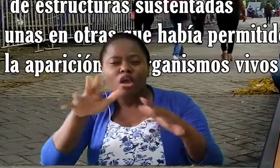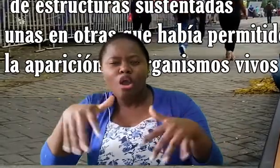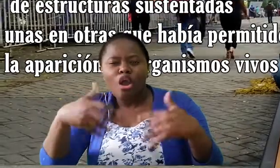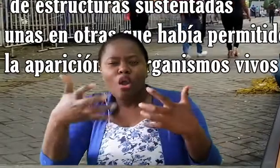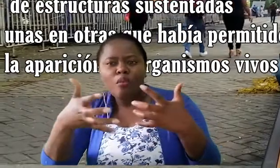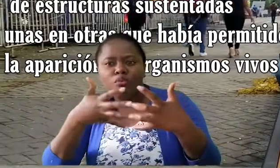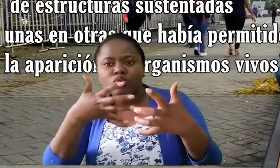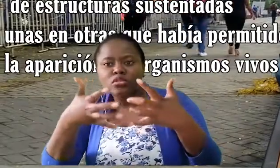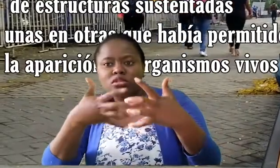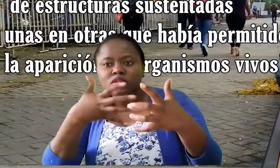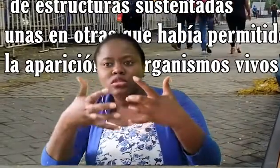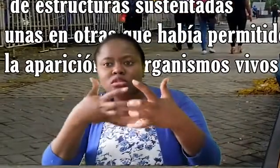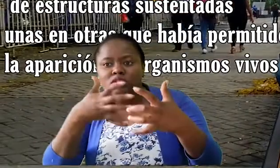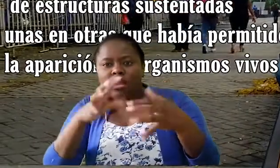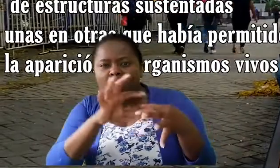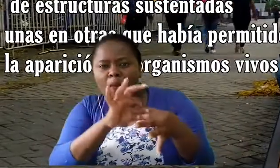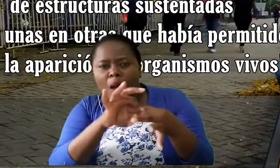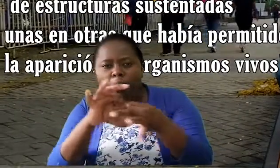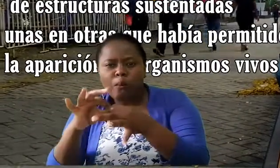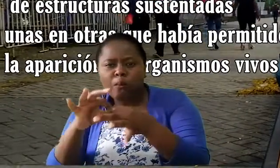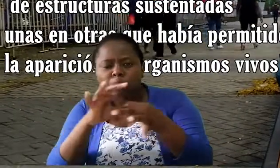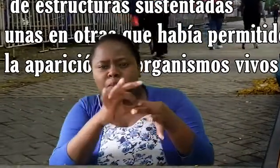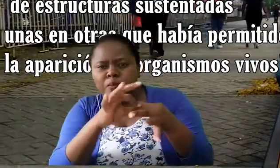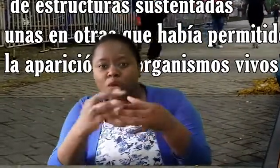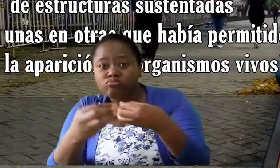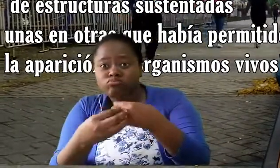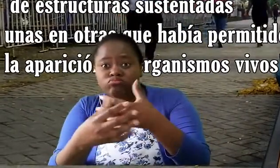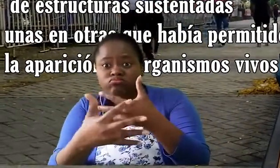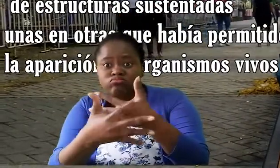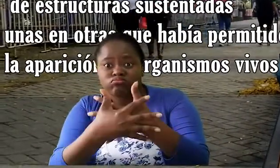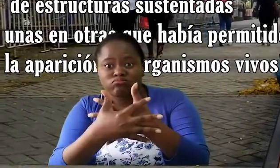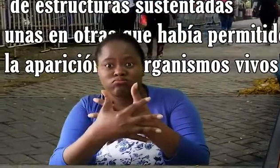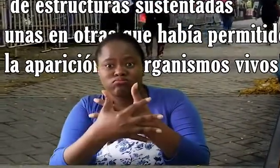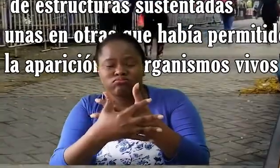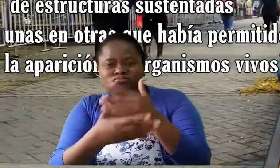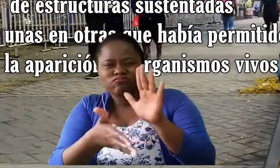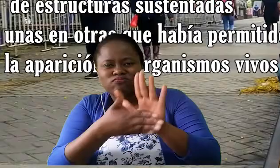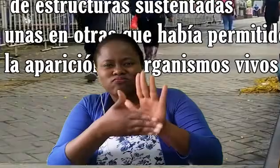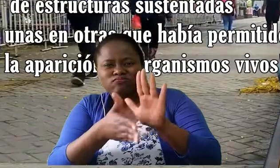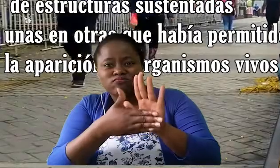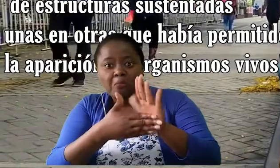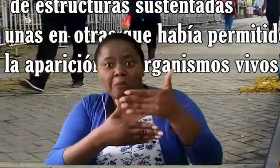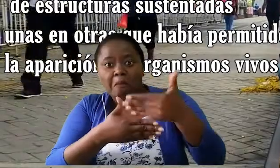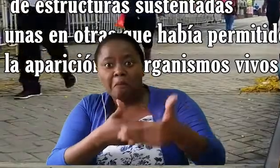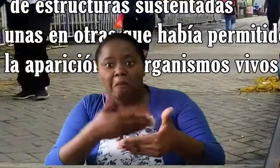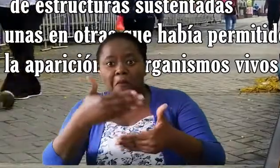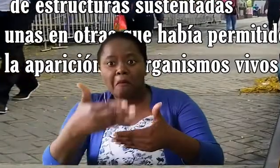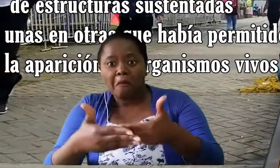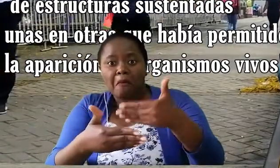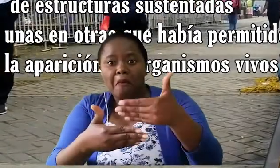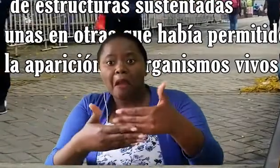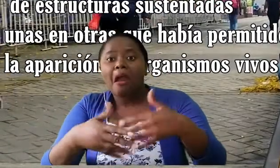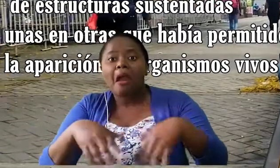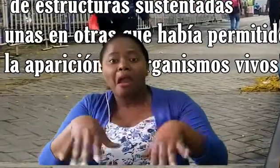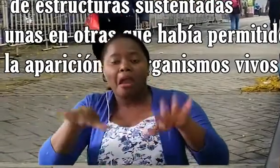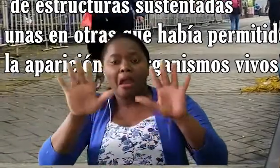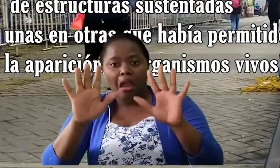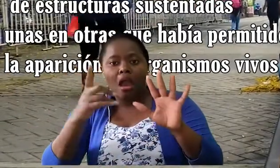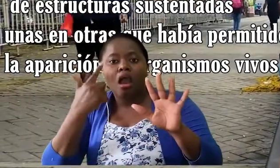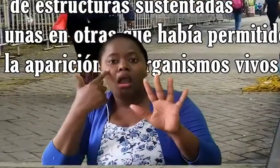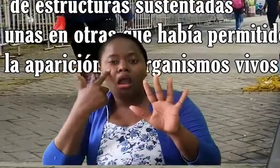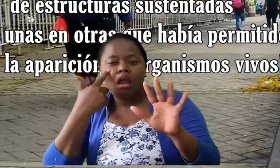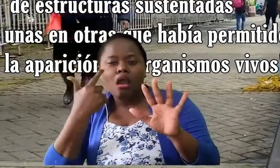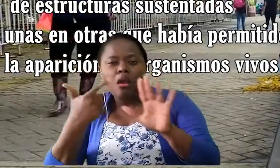de estructuras sustentadas unas en otras, que habían permitido la aparición de organismos